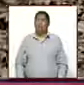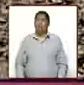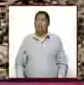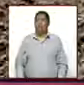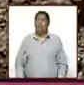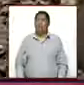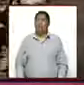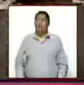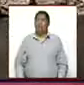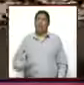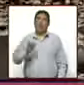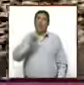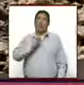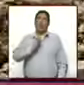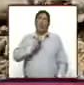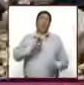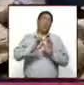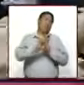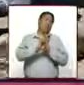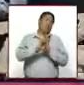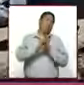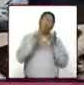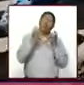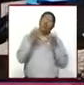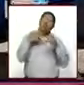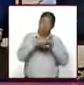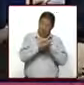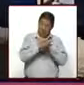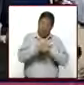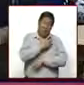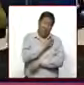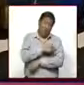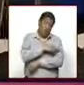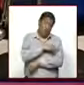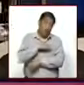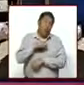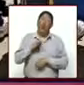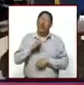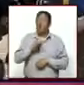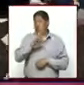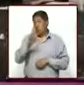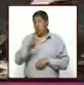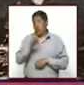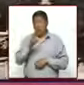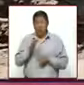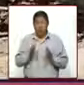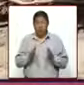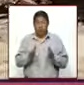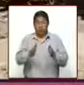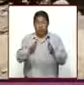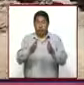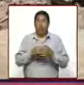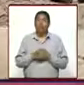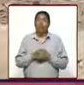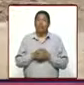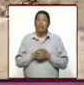Como si fuera yo un paciente de acá del Hospital de Clínicas, tengo que usar este paso